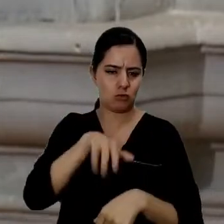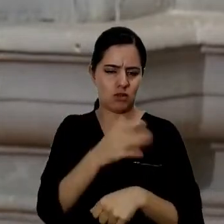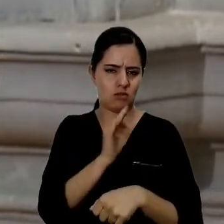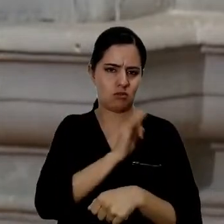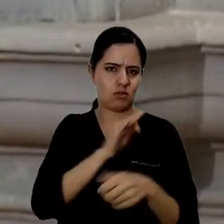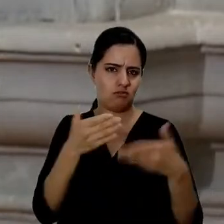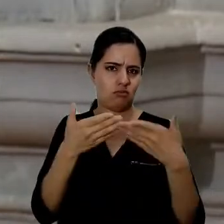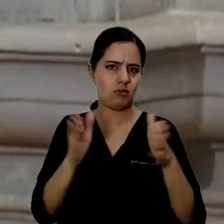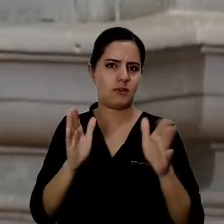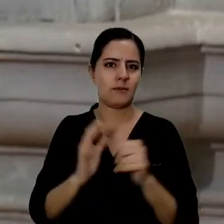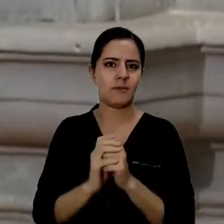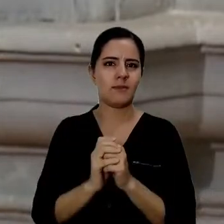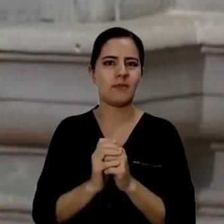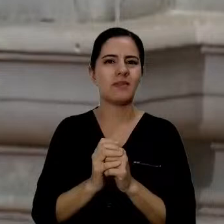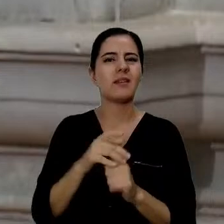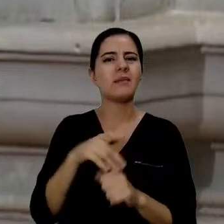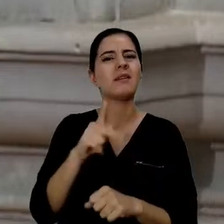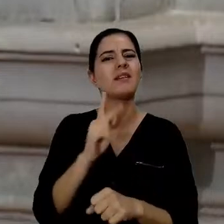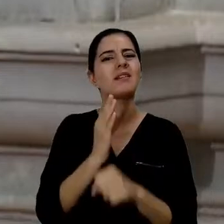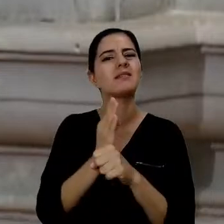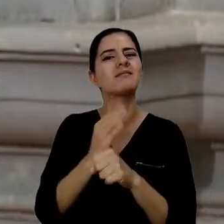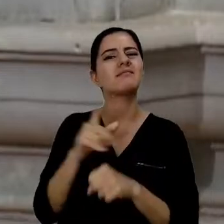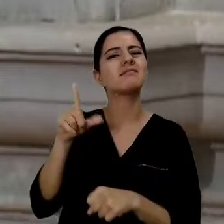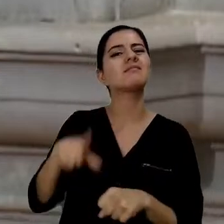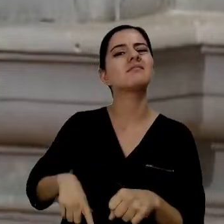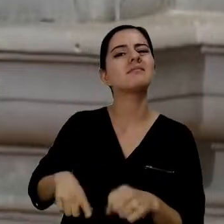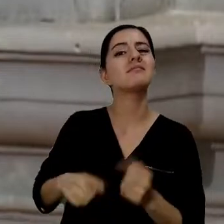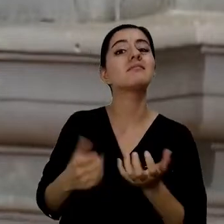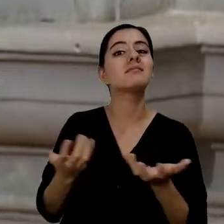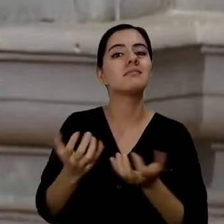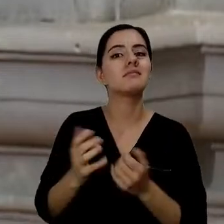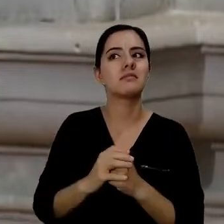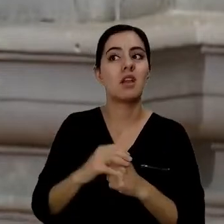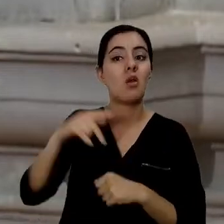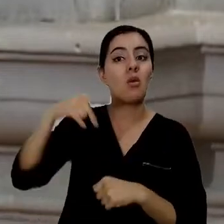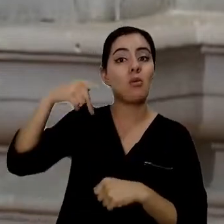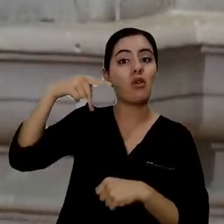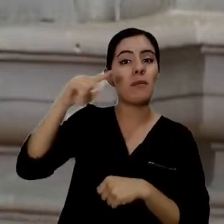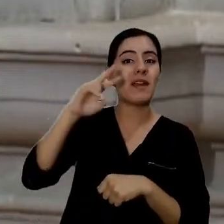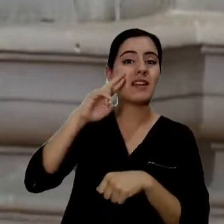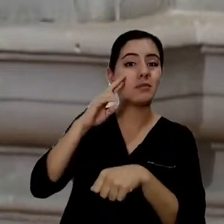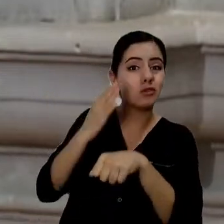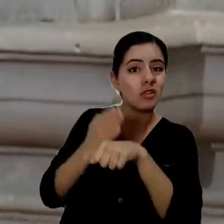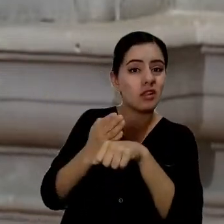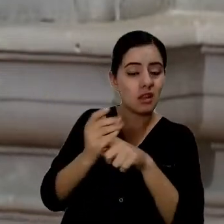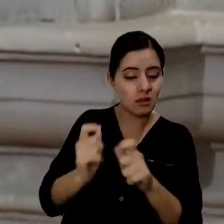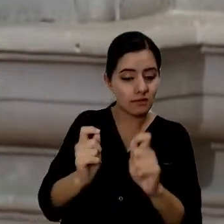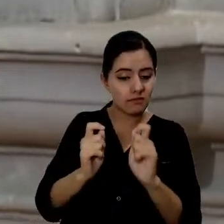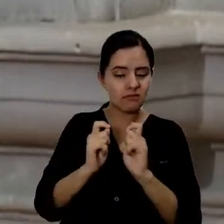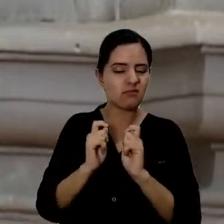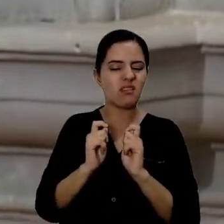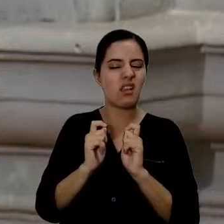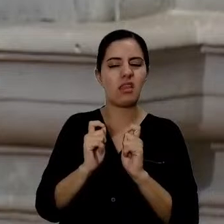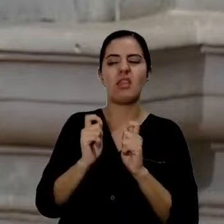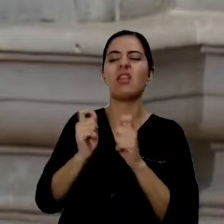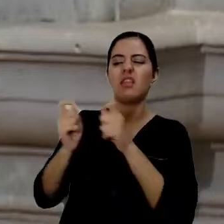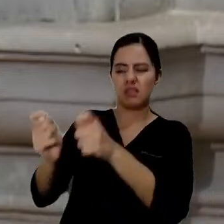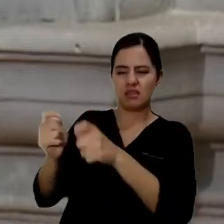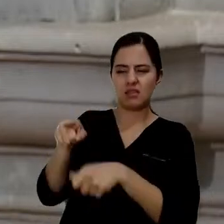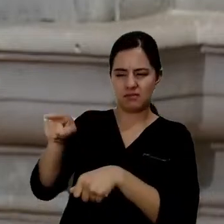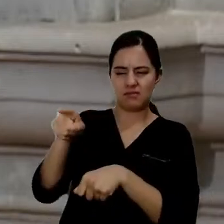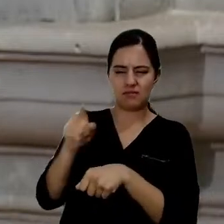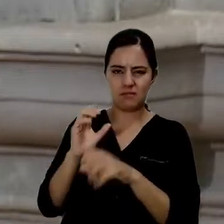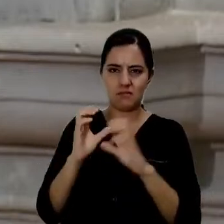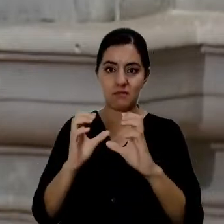Pero ¿qué ha hecho este gobierno actualmente? Renunciar a lo que es su responsabilidad. Pero no solamente renunciar a su